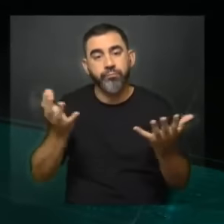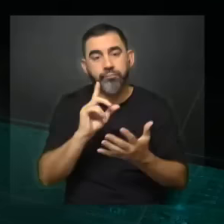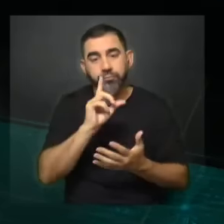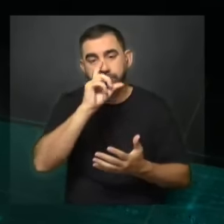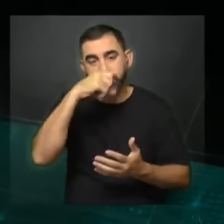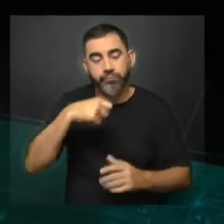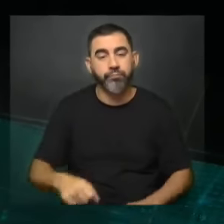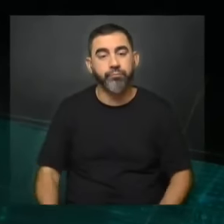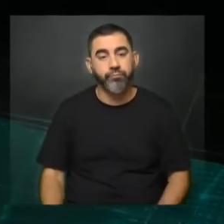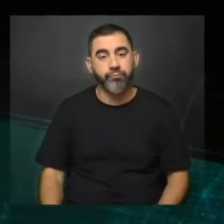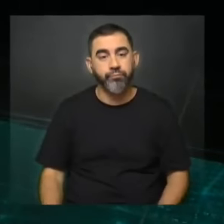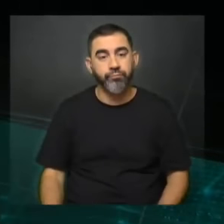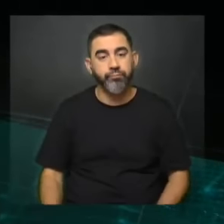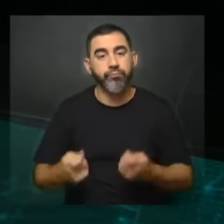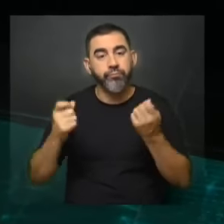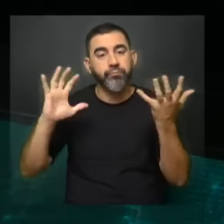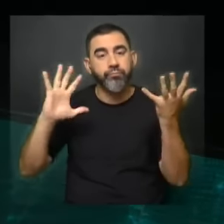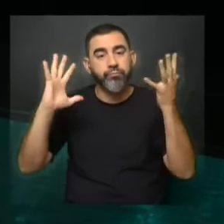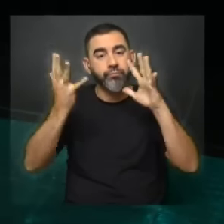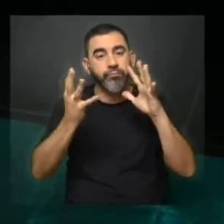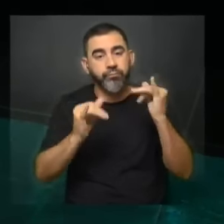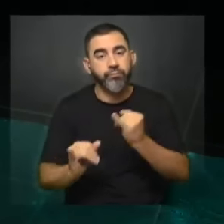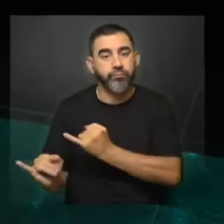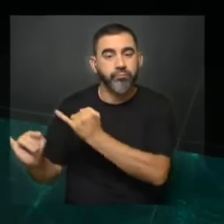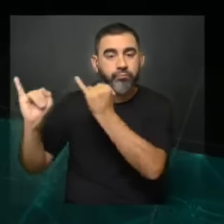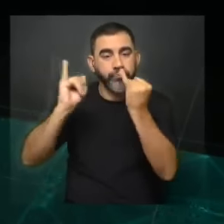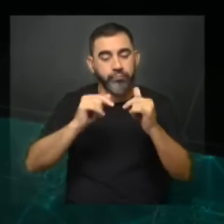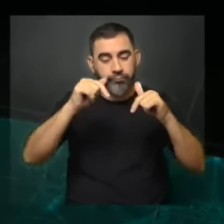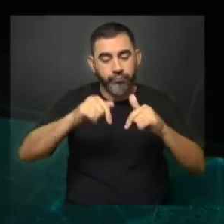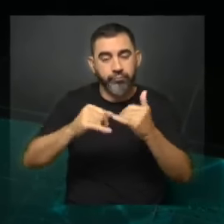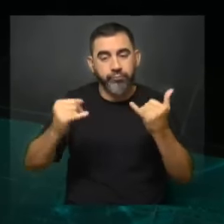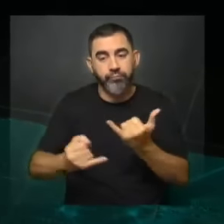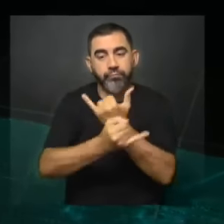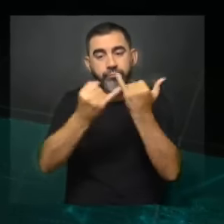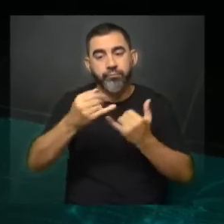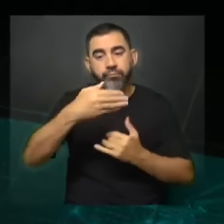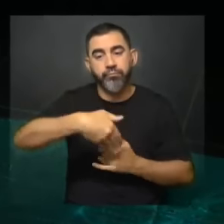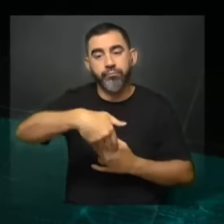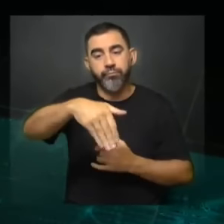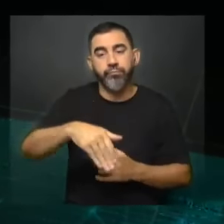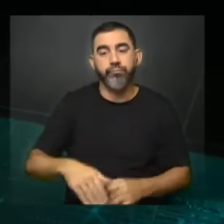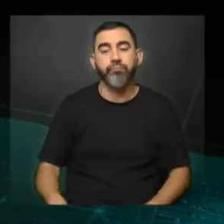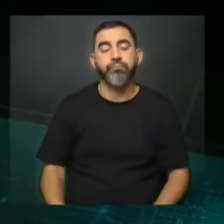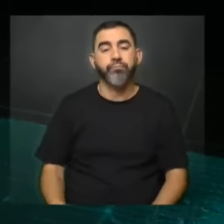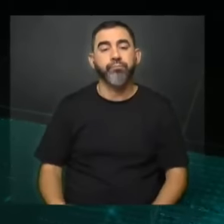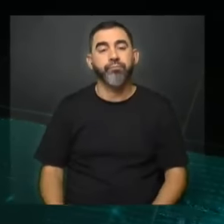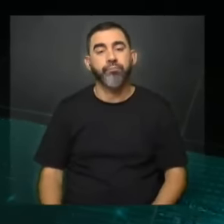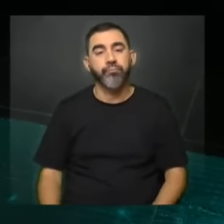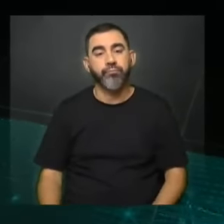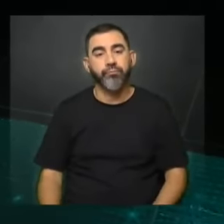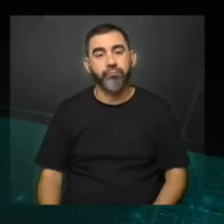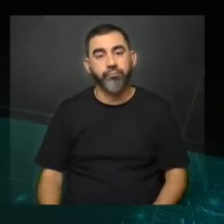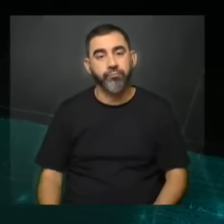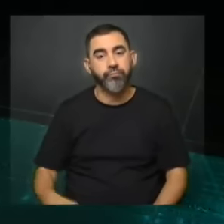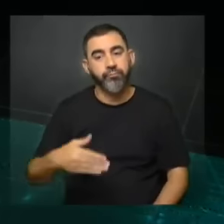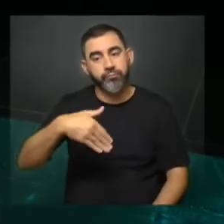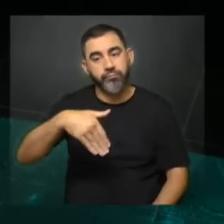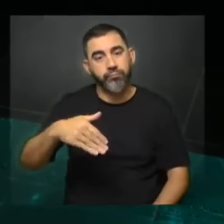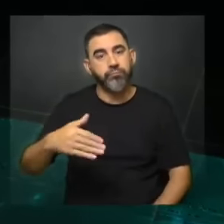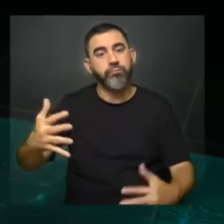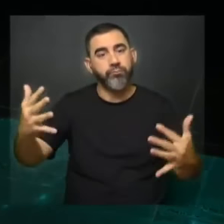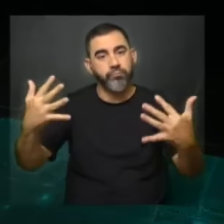esta hora en Montevideo y ya vamos a ver qué dice el pronóstico de inom para hoy y los próximos días que les adelanto que se viene una